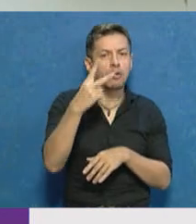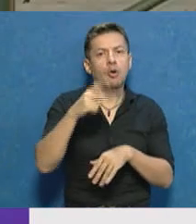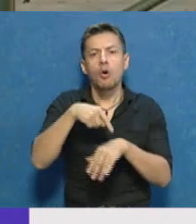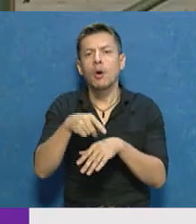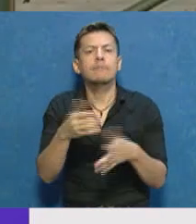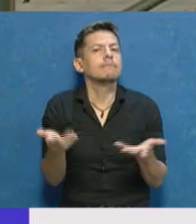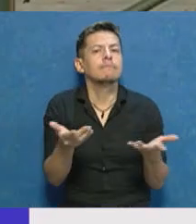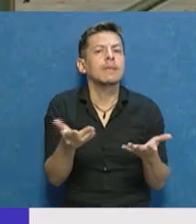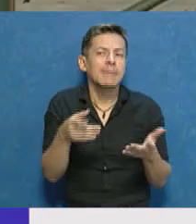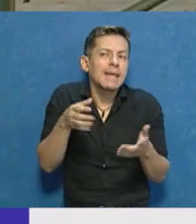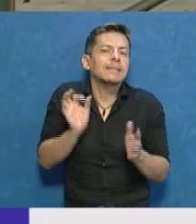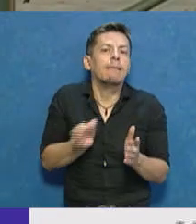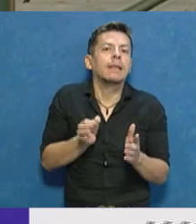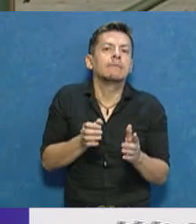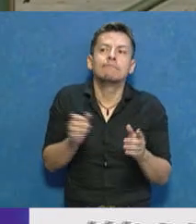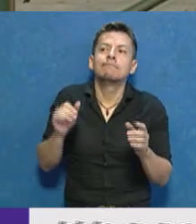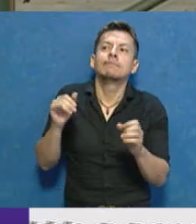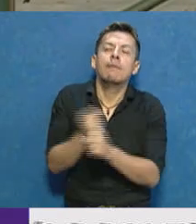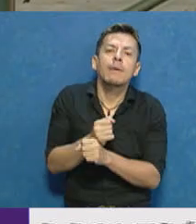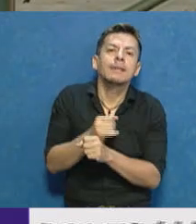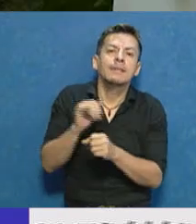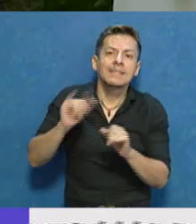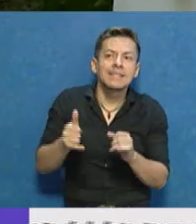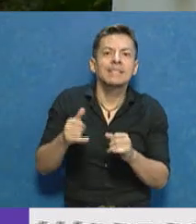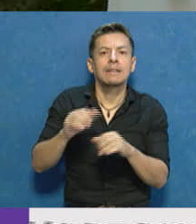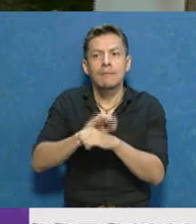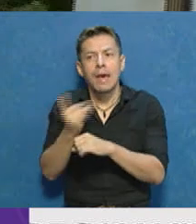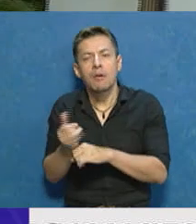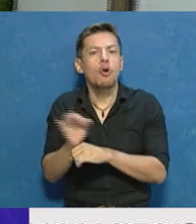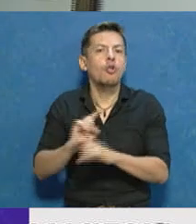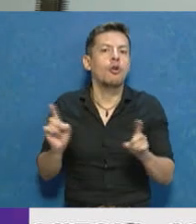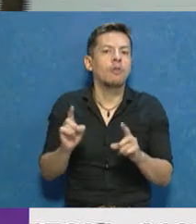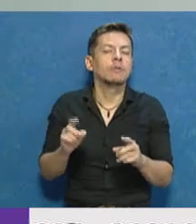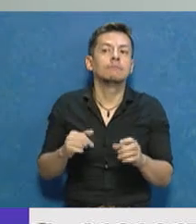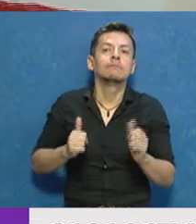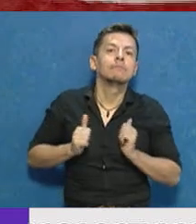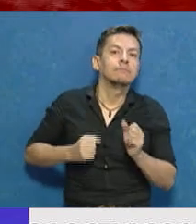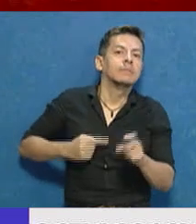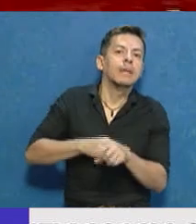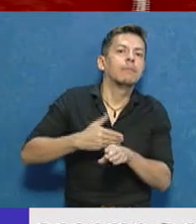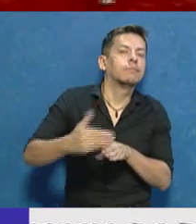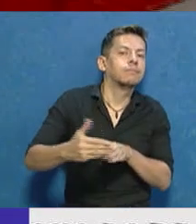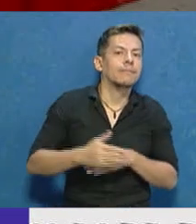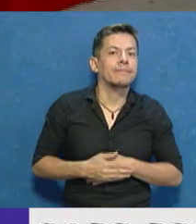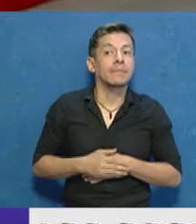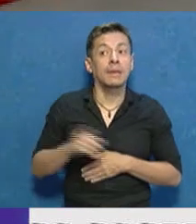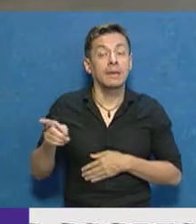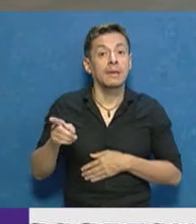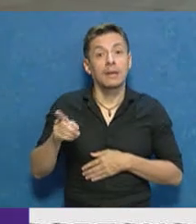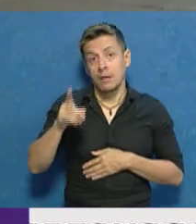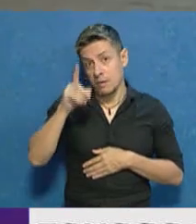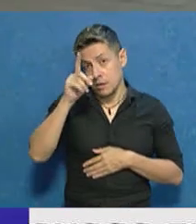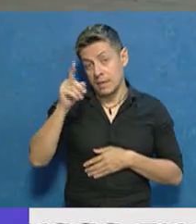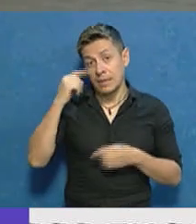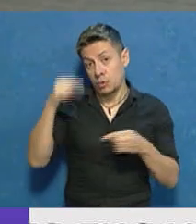una respuesta definitiva? Bueno, el Instituto Malbrán en estos momentos está recibiendo muestras de todo el país, así que tiene sus